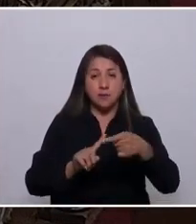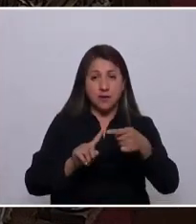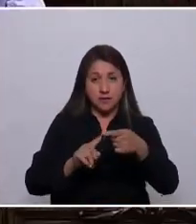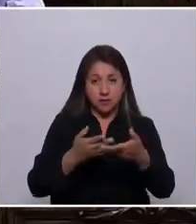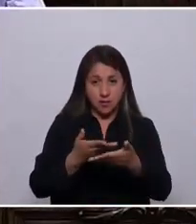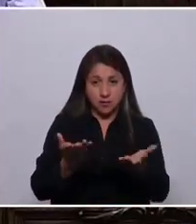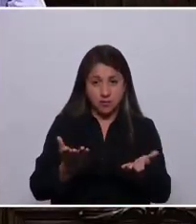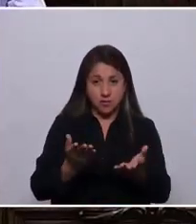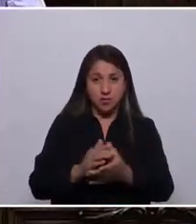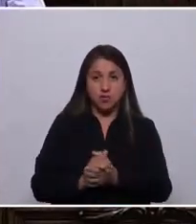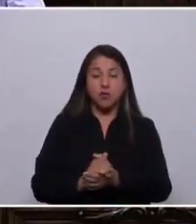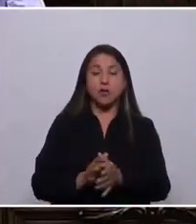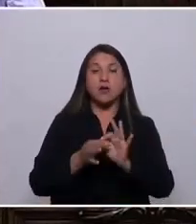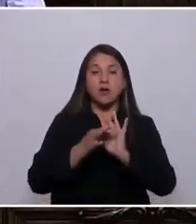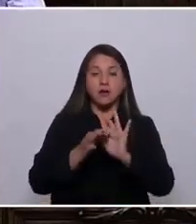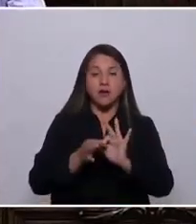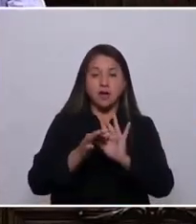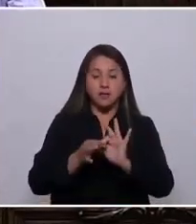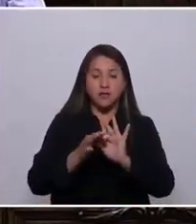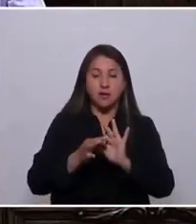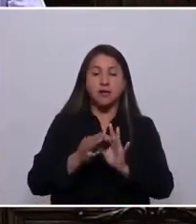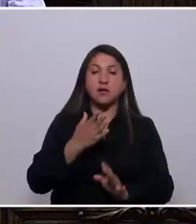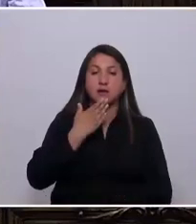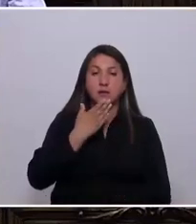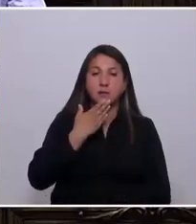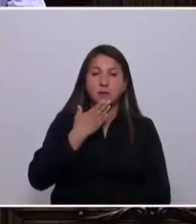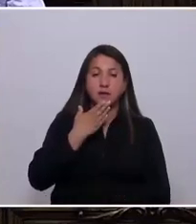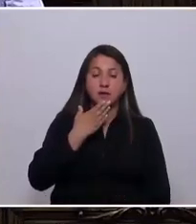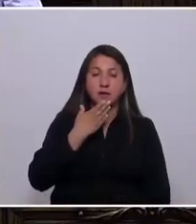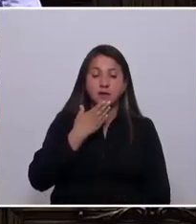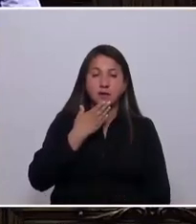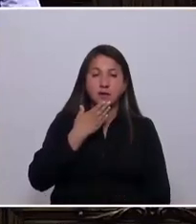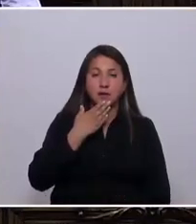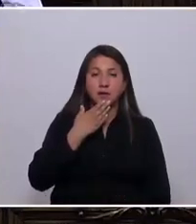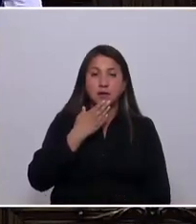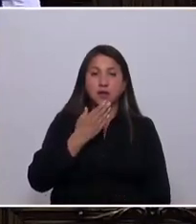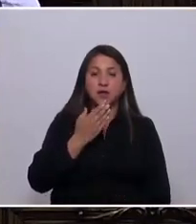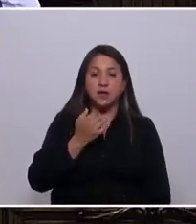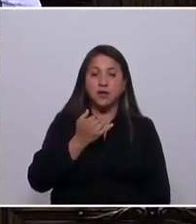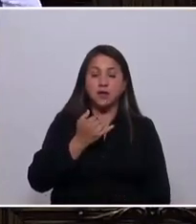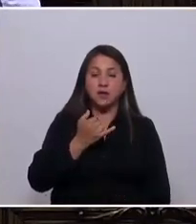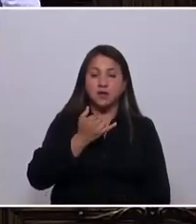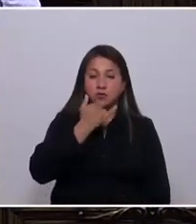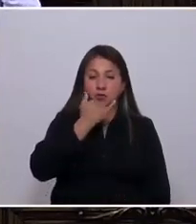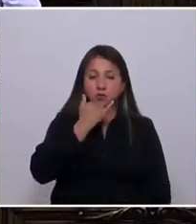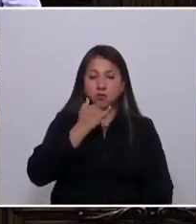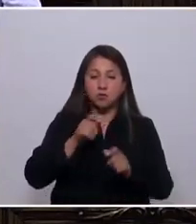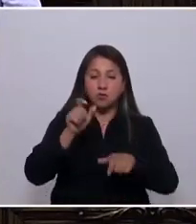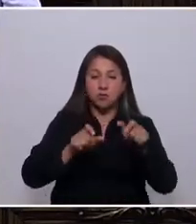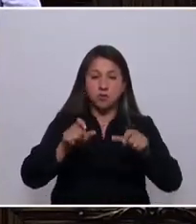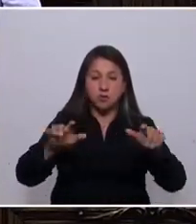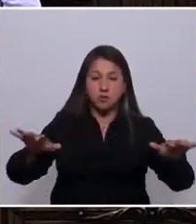participación, agradecerles también a la bancada de YouTube que nos sigue.